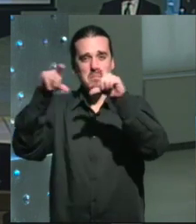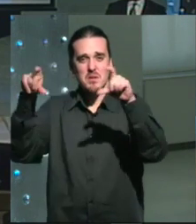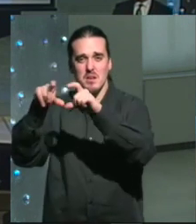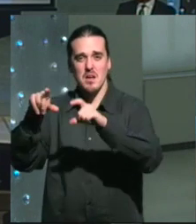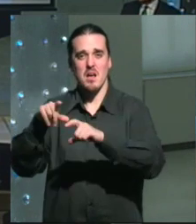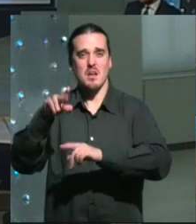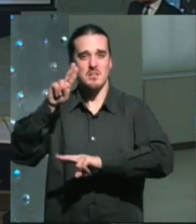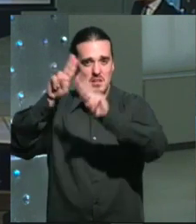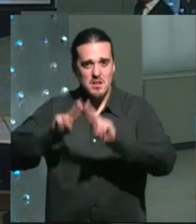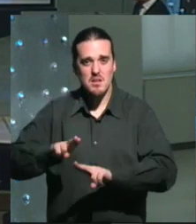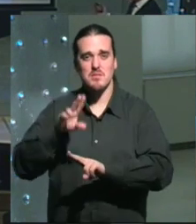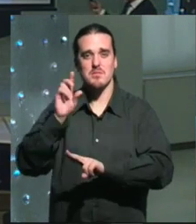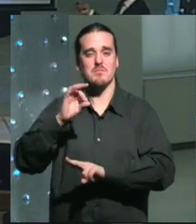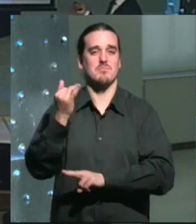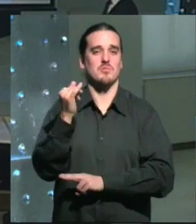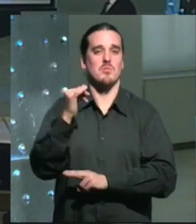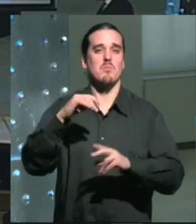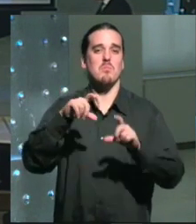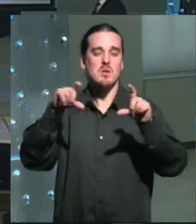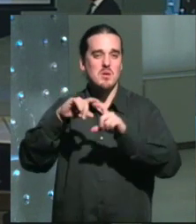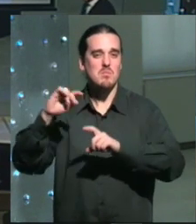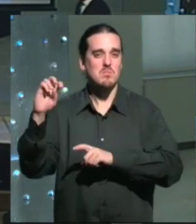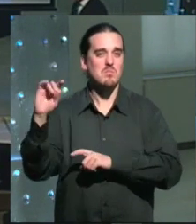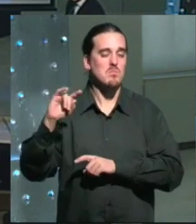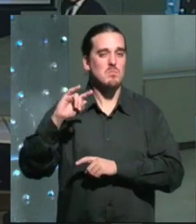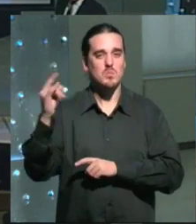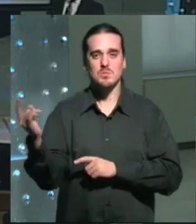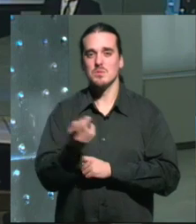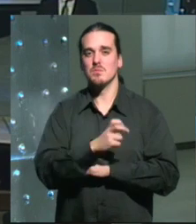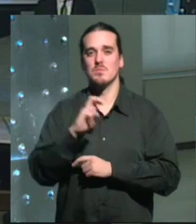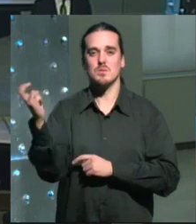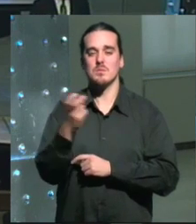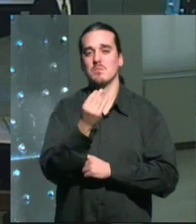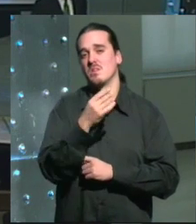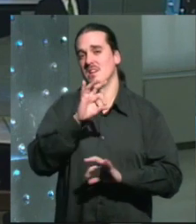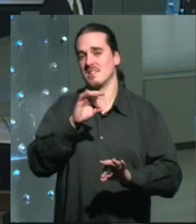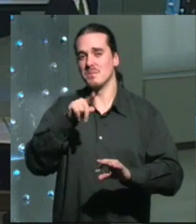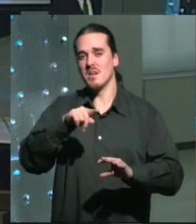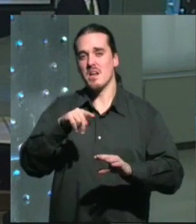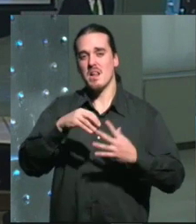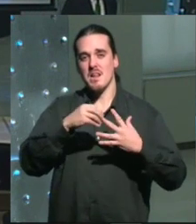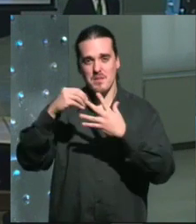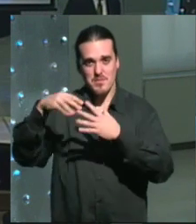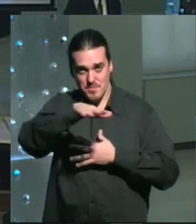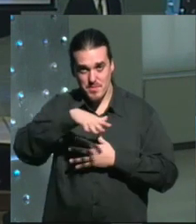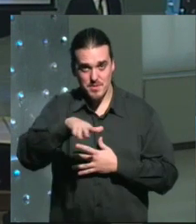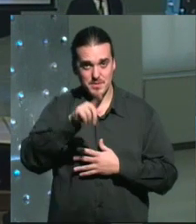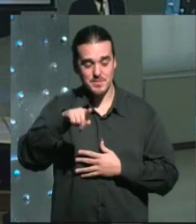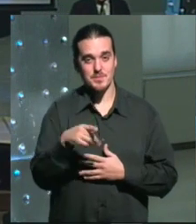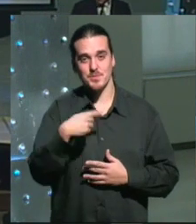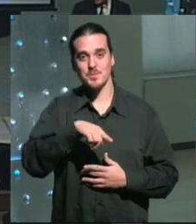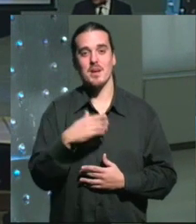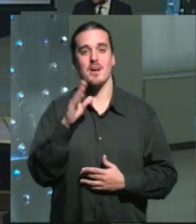Estados Unidos. Y luego hablamos del nuevo modelo, del líder de barrio. El líder de barrio, una de las cosas que hizo la campaña de Obama, que puede sorprender,